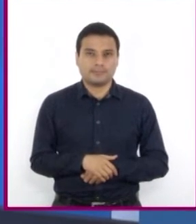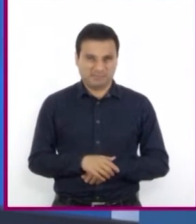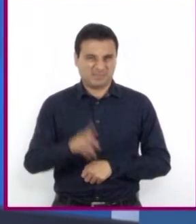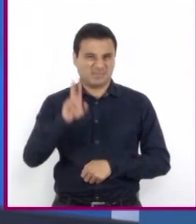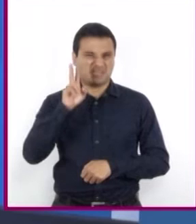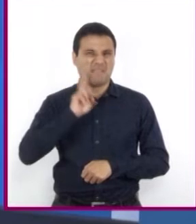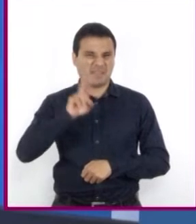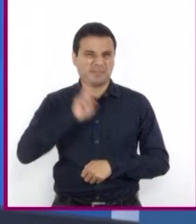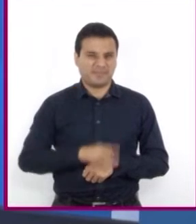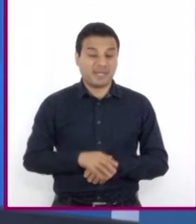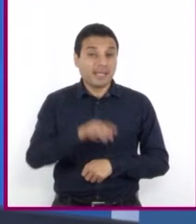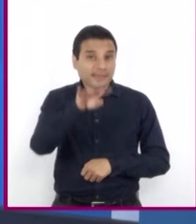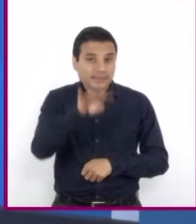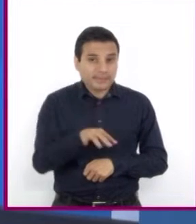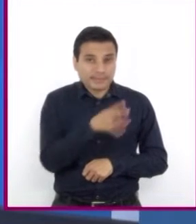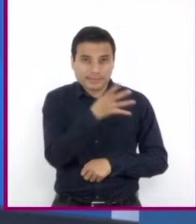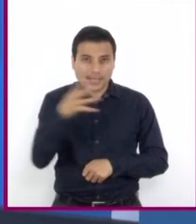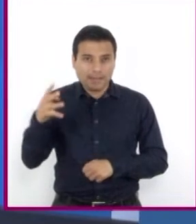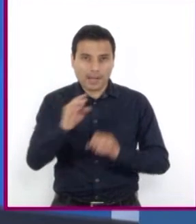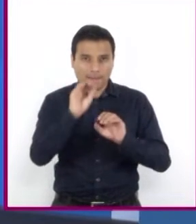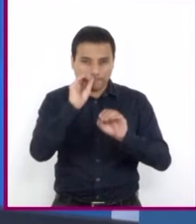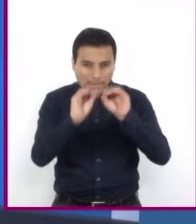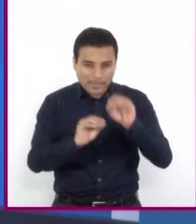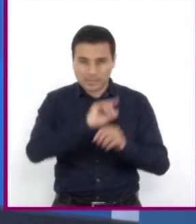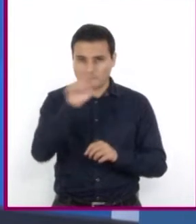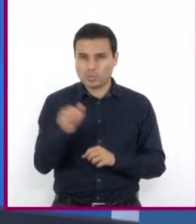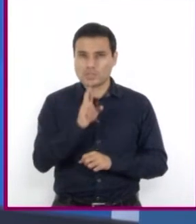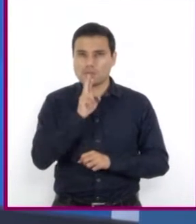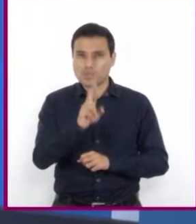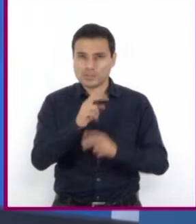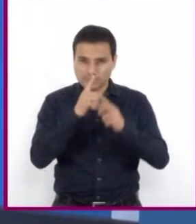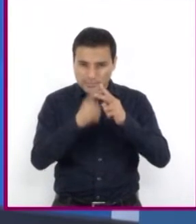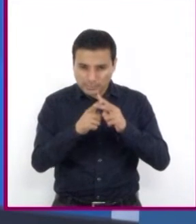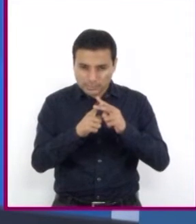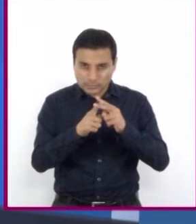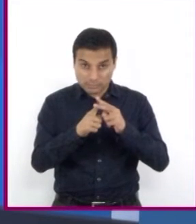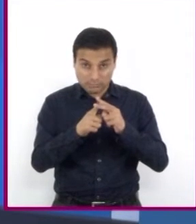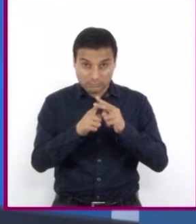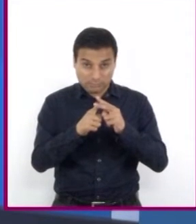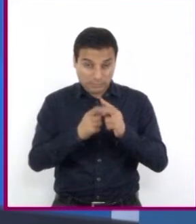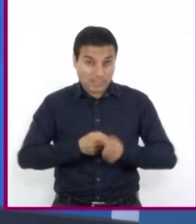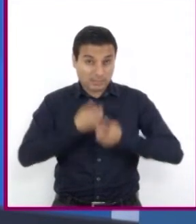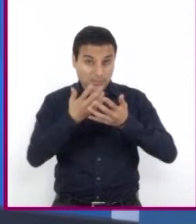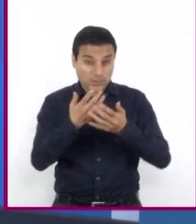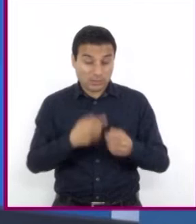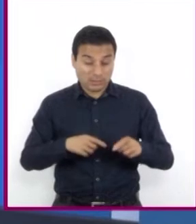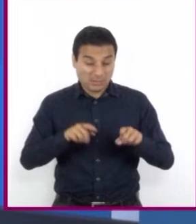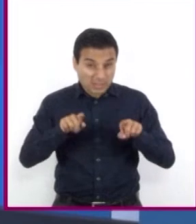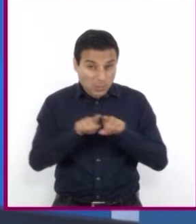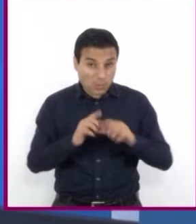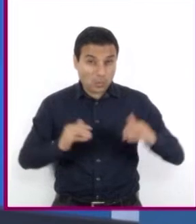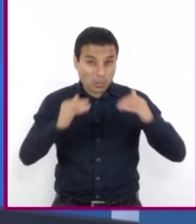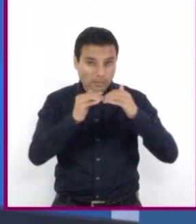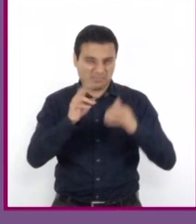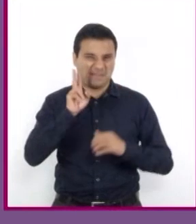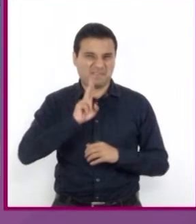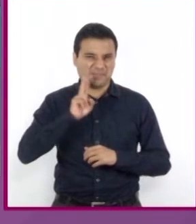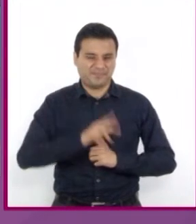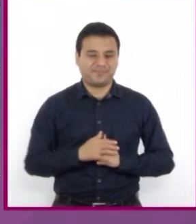Utilicemos una tabla para comprobar si las reglas de las sucesiones que propusieron Lía y Raquel las representan